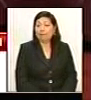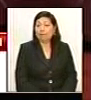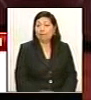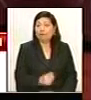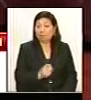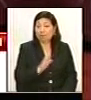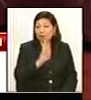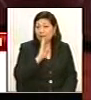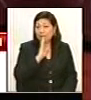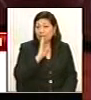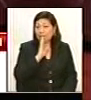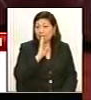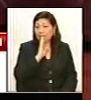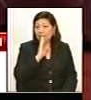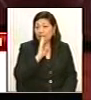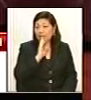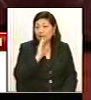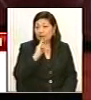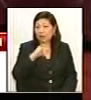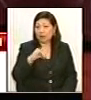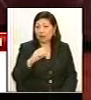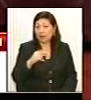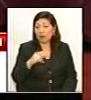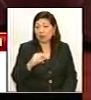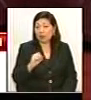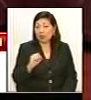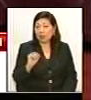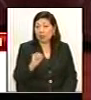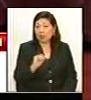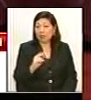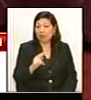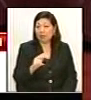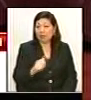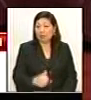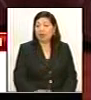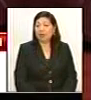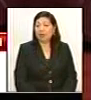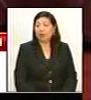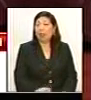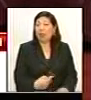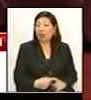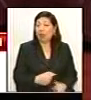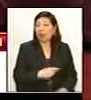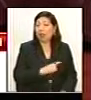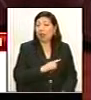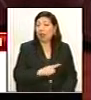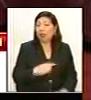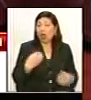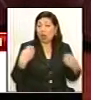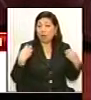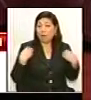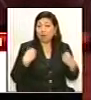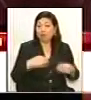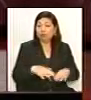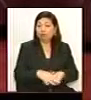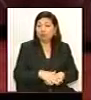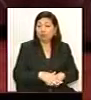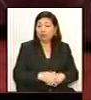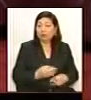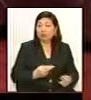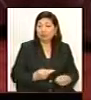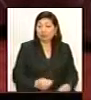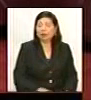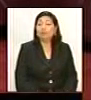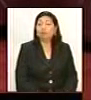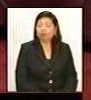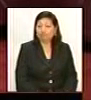Usted menciona al señor Johnny Silvera, ¿no? Sí, ese era El el jefe ex jefe anterior. de la Oficina de Administración de Red Asistencial